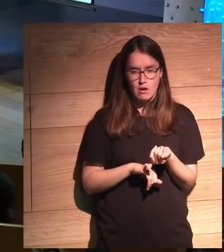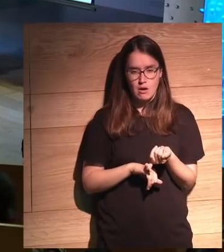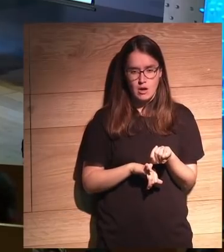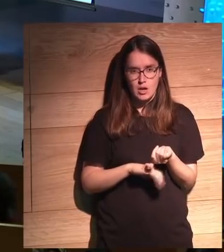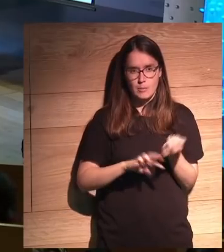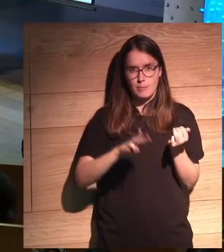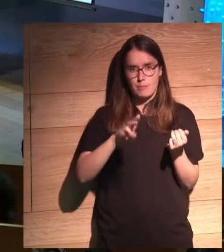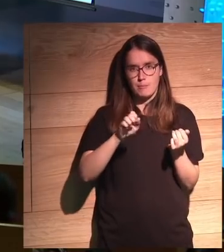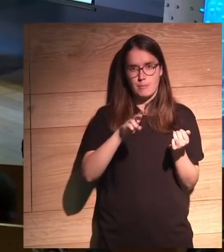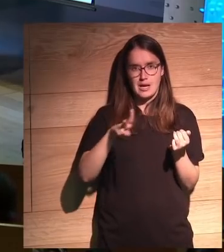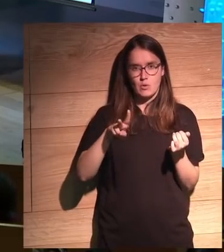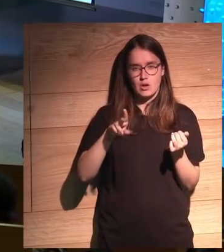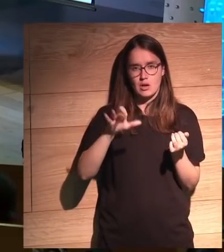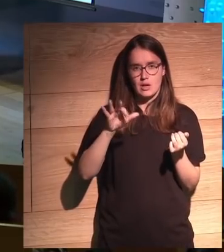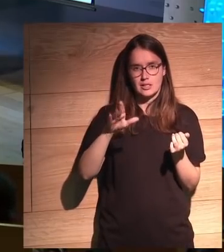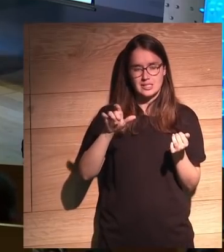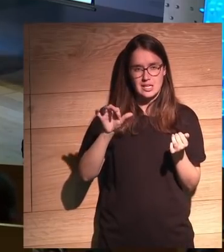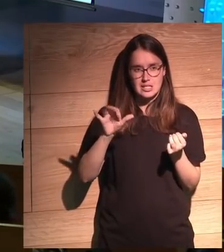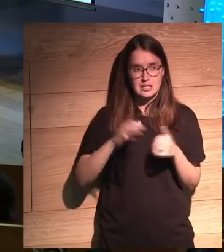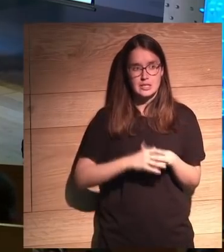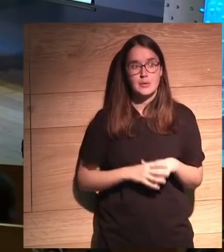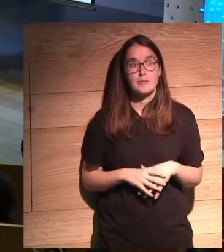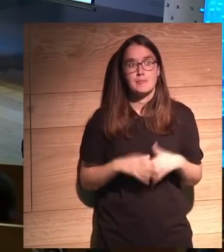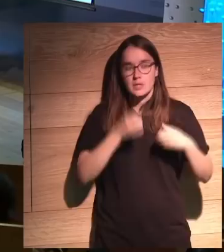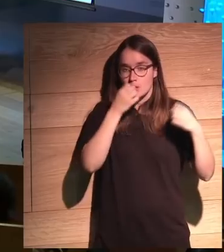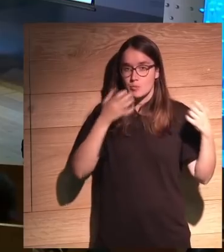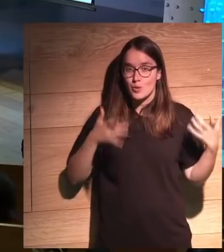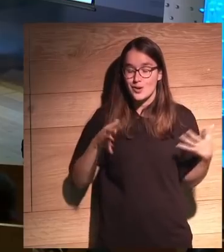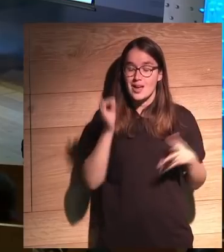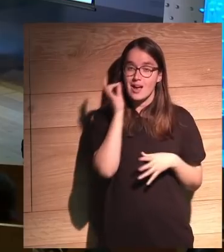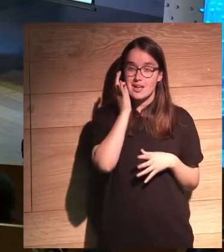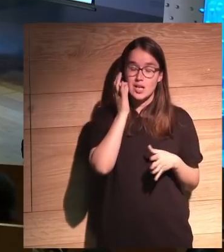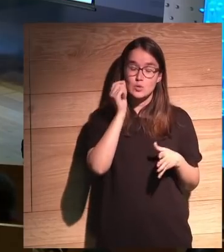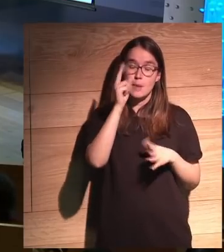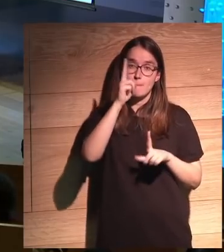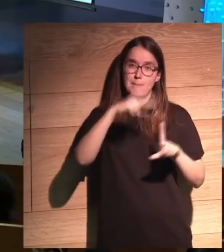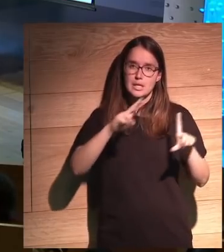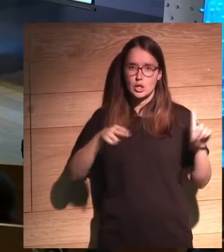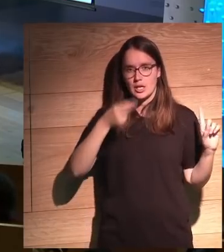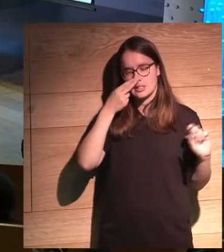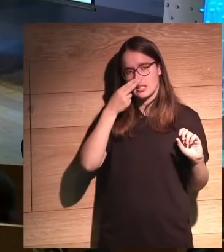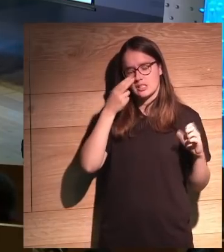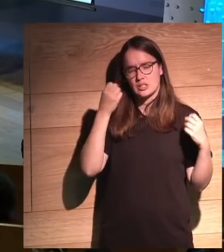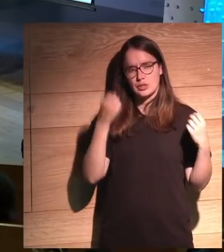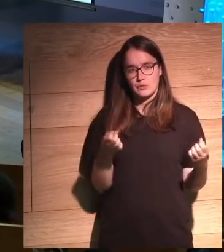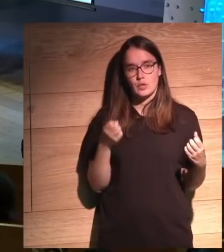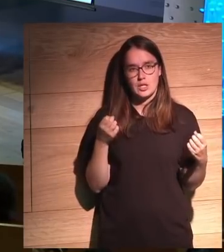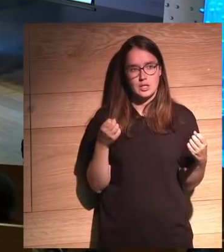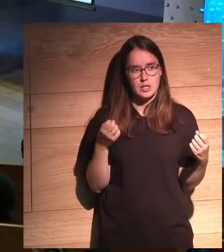Pau Casals, nada más y nada menos. Y bueno, ella es una pintora muy interesante,